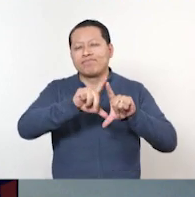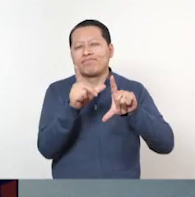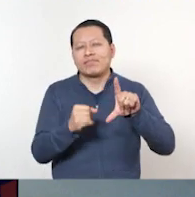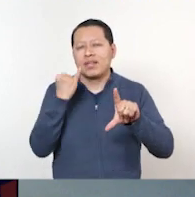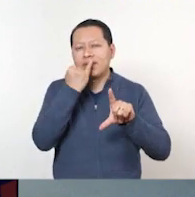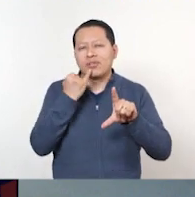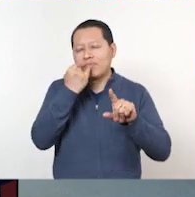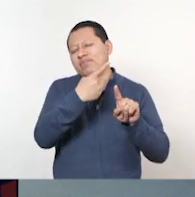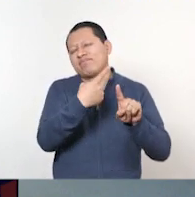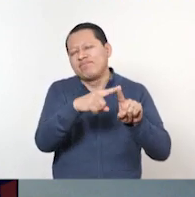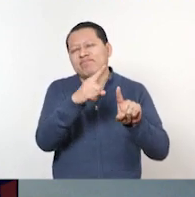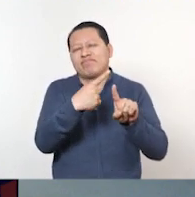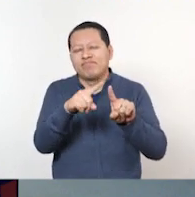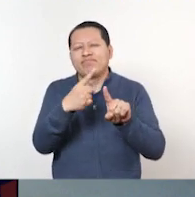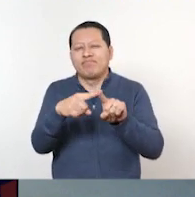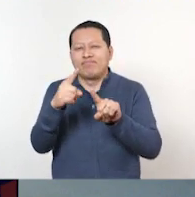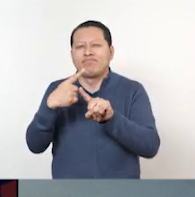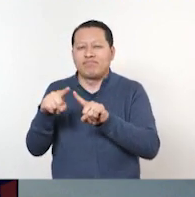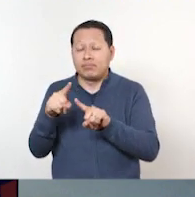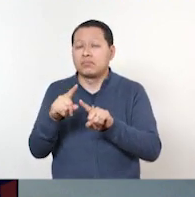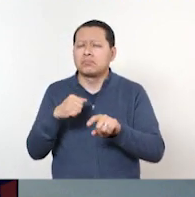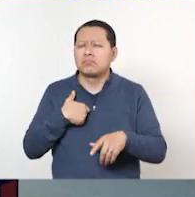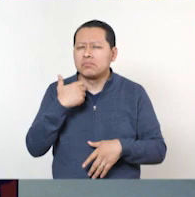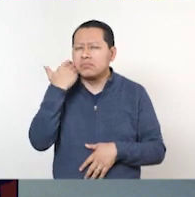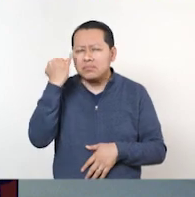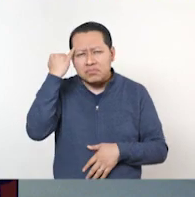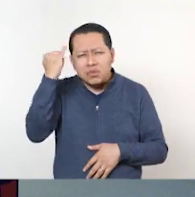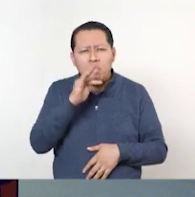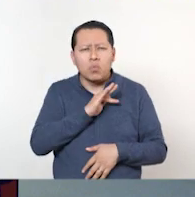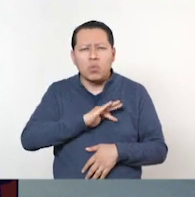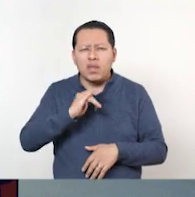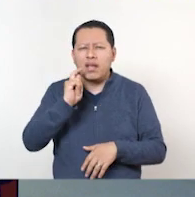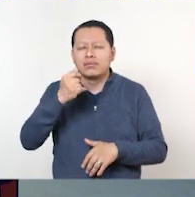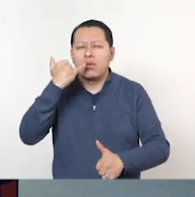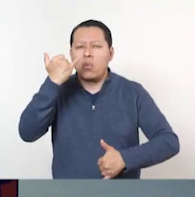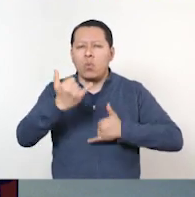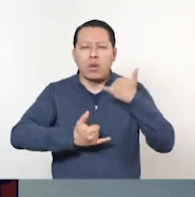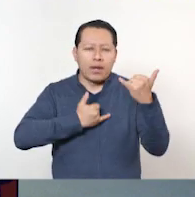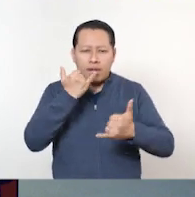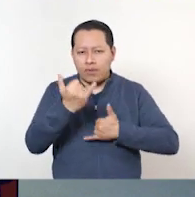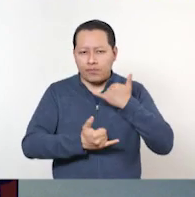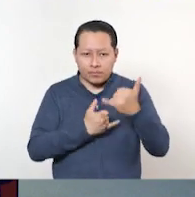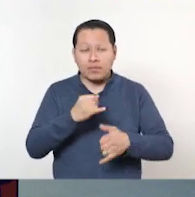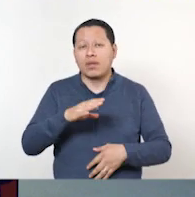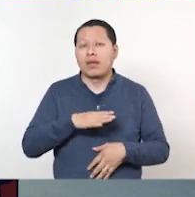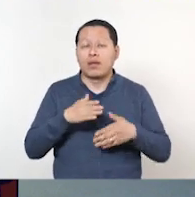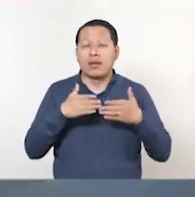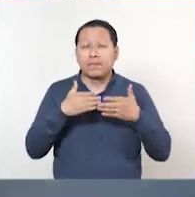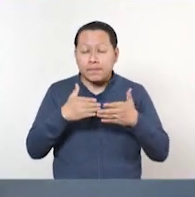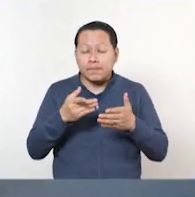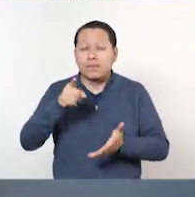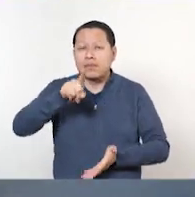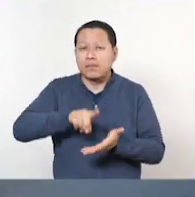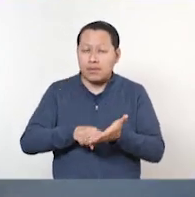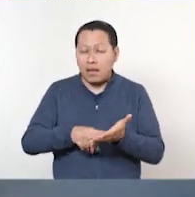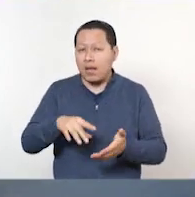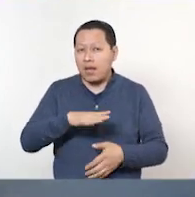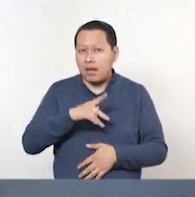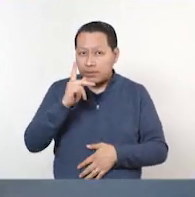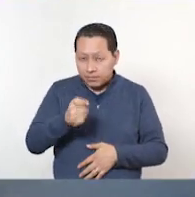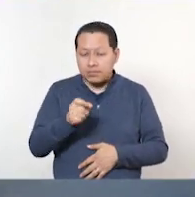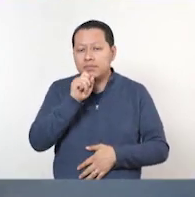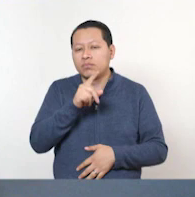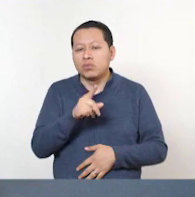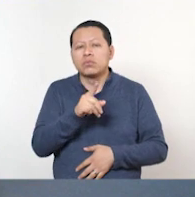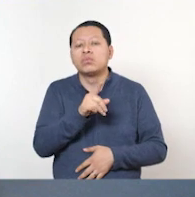que tenemos en nuestro país. Y para comenzar, me gustaría que participáramos en el juego Había un navío cargado de...